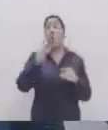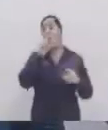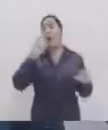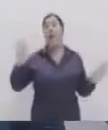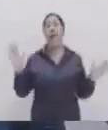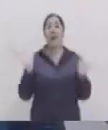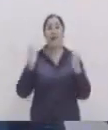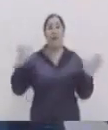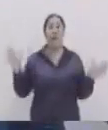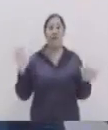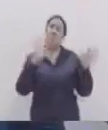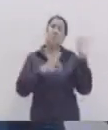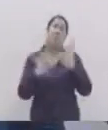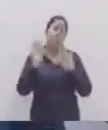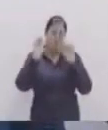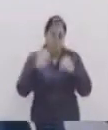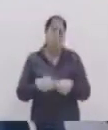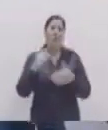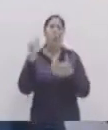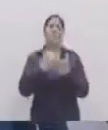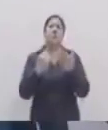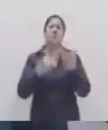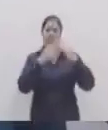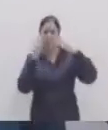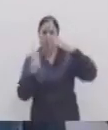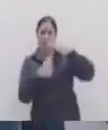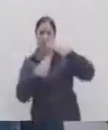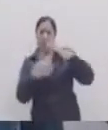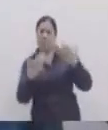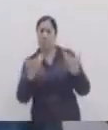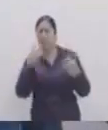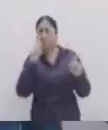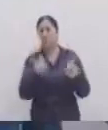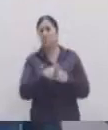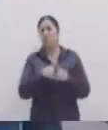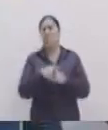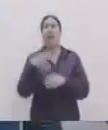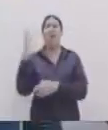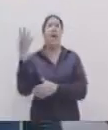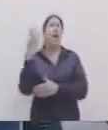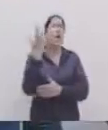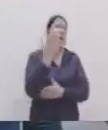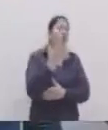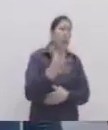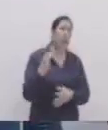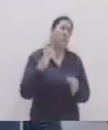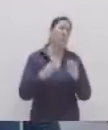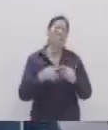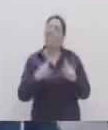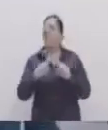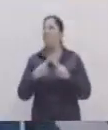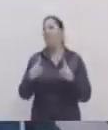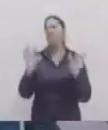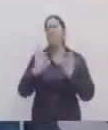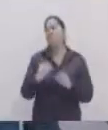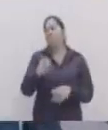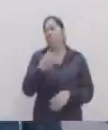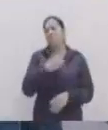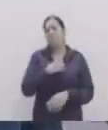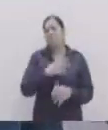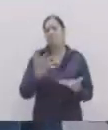aves, o puedes dibujar en la parte de acá abajo también, puede ser árboles o puede ser un lago.